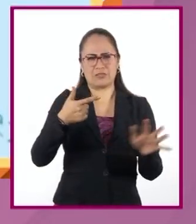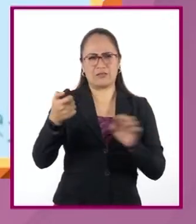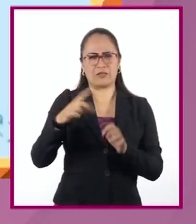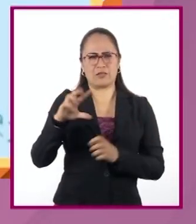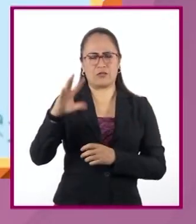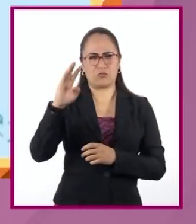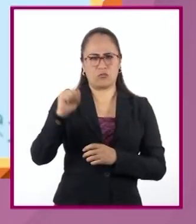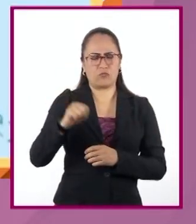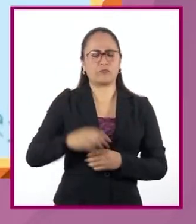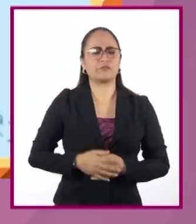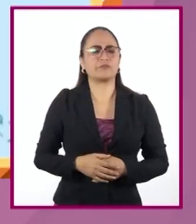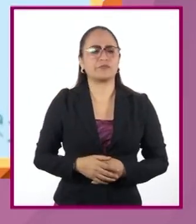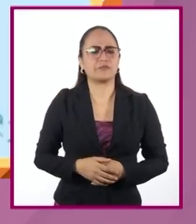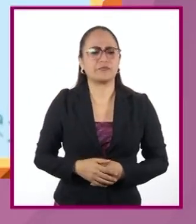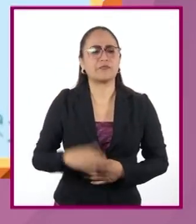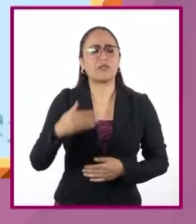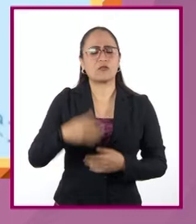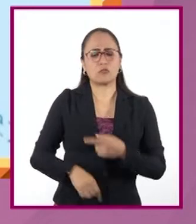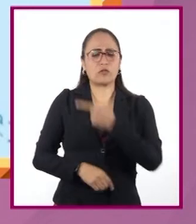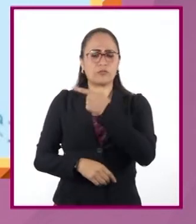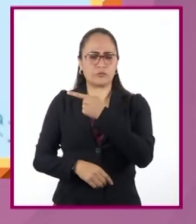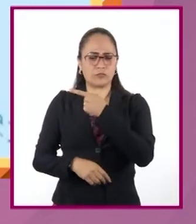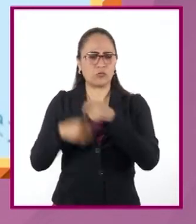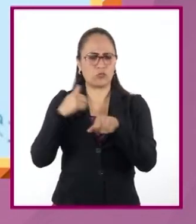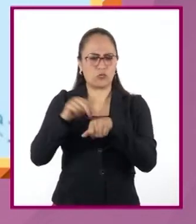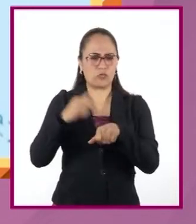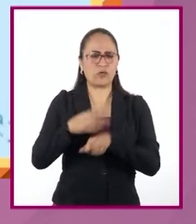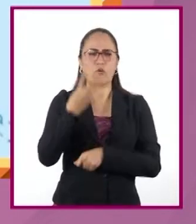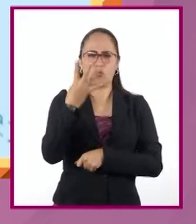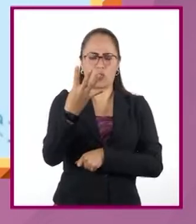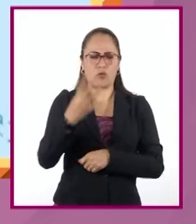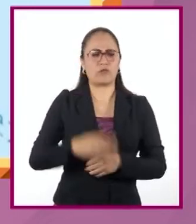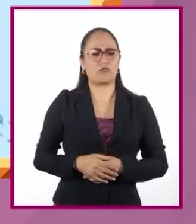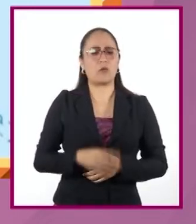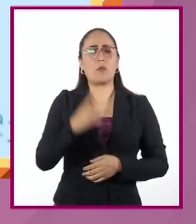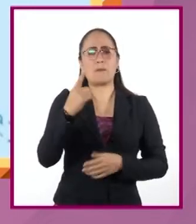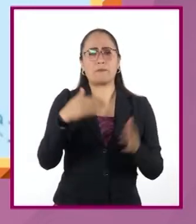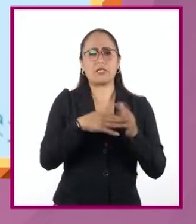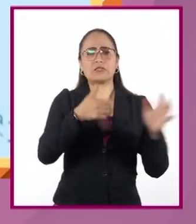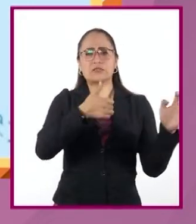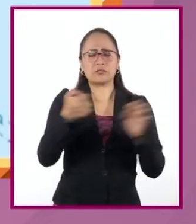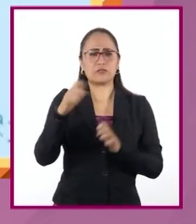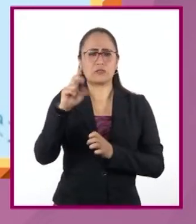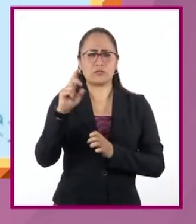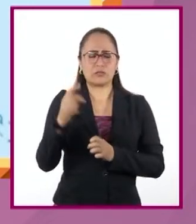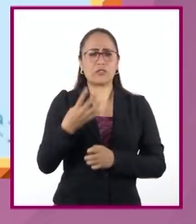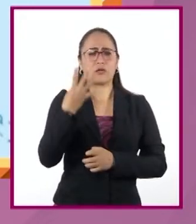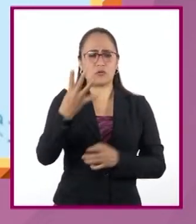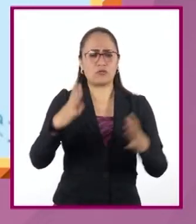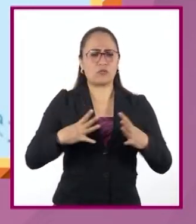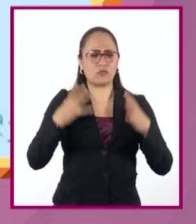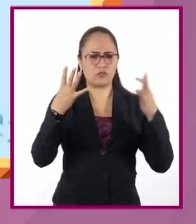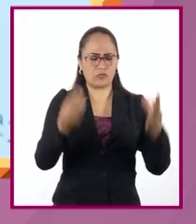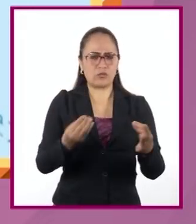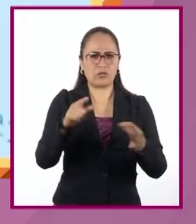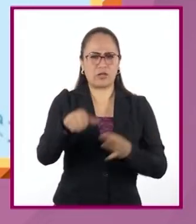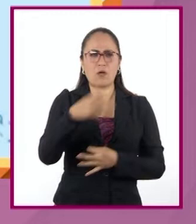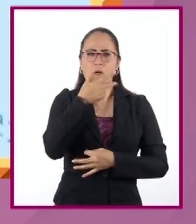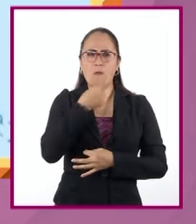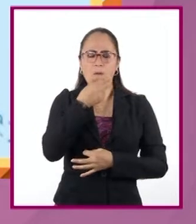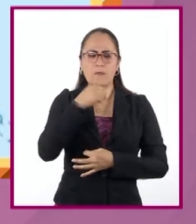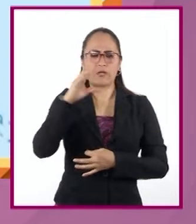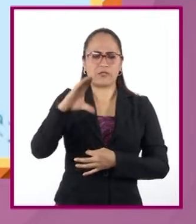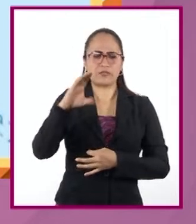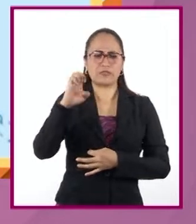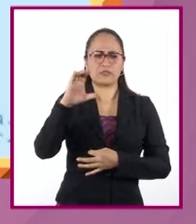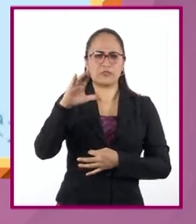Continúa Maryland para el año 1634, fundada por Cecil Colbert,